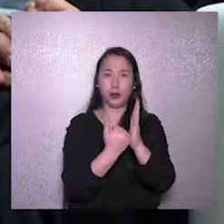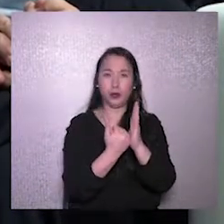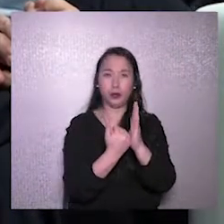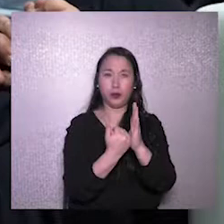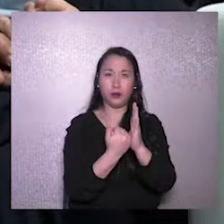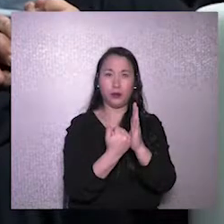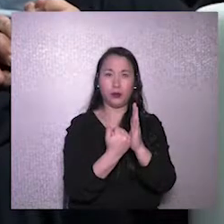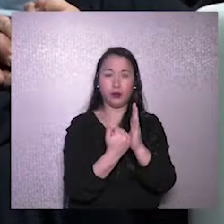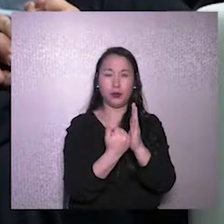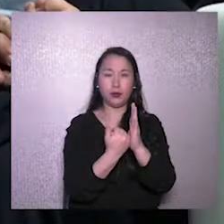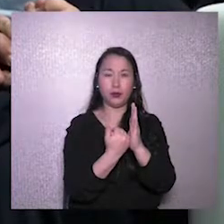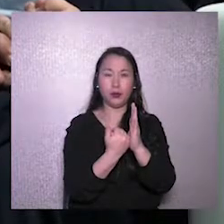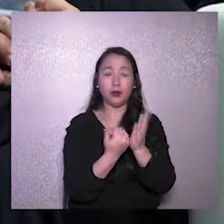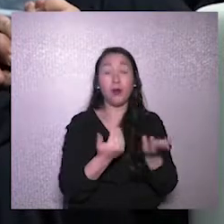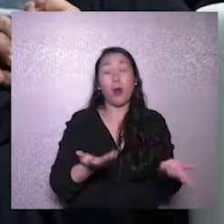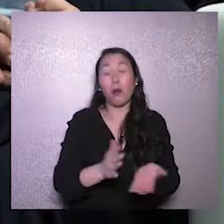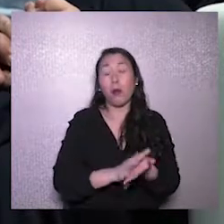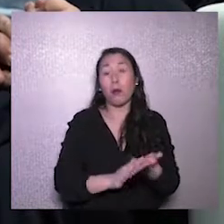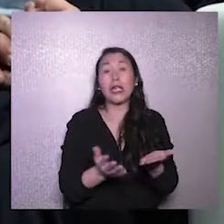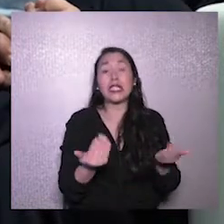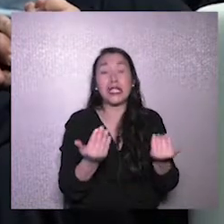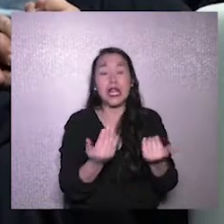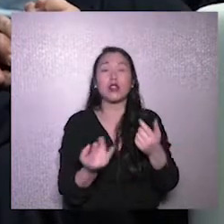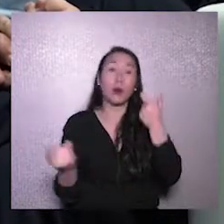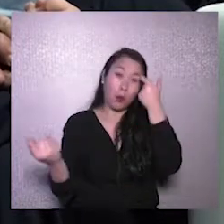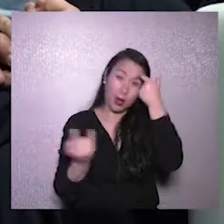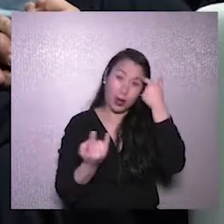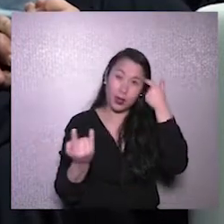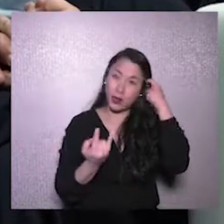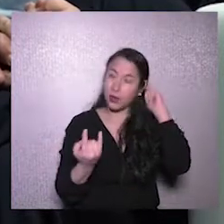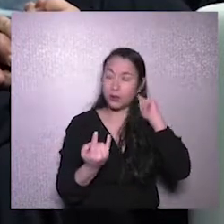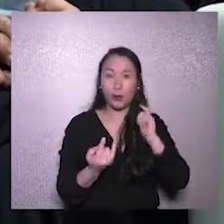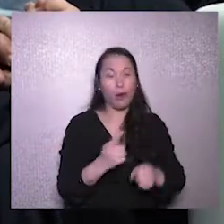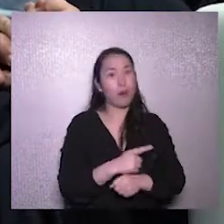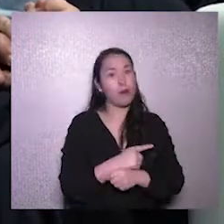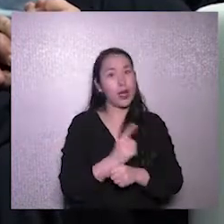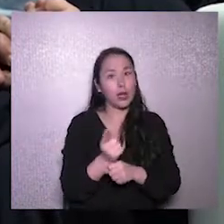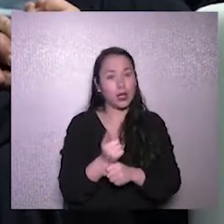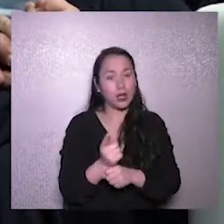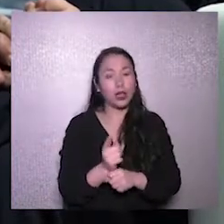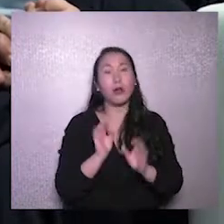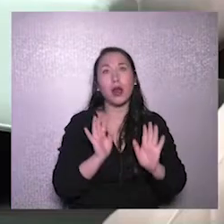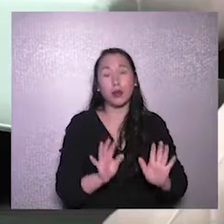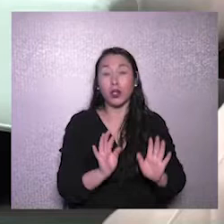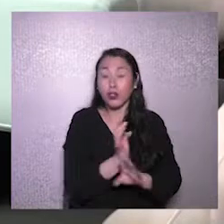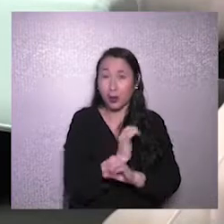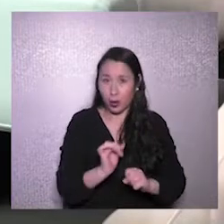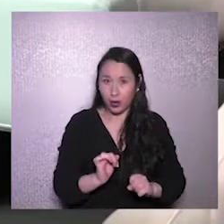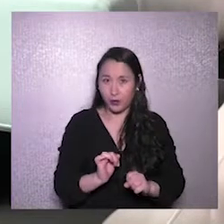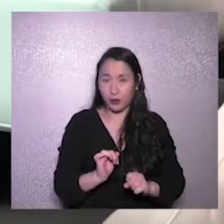en función de necesidades que son urgentes, inmediatas, que no pueden seguir soslayándose.